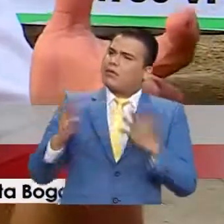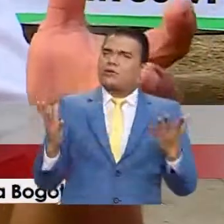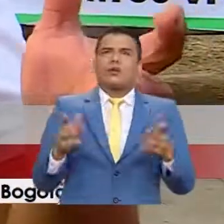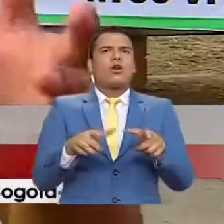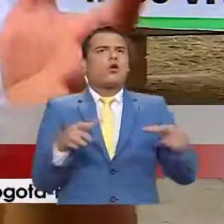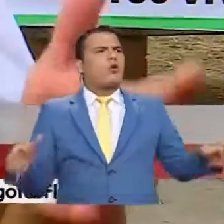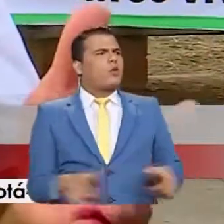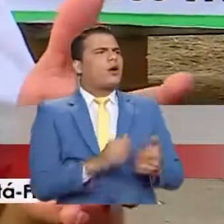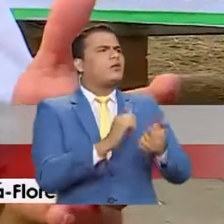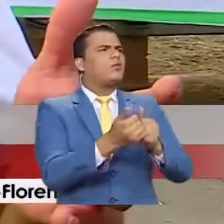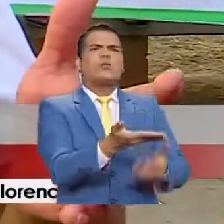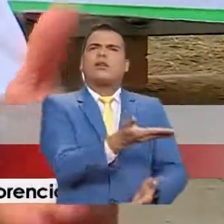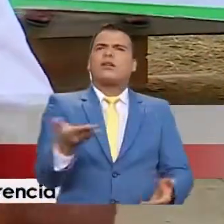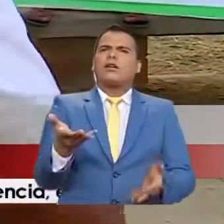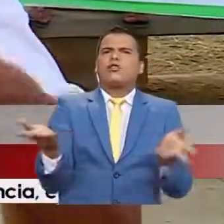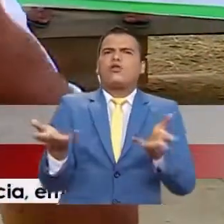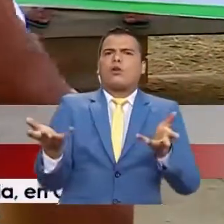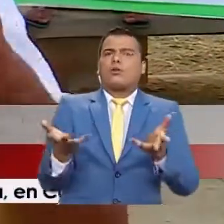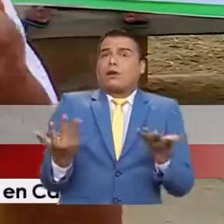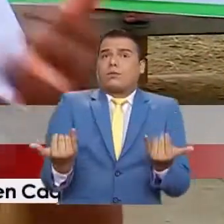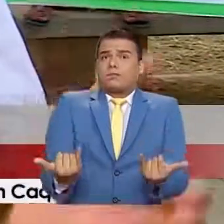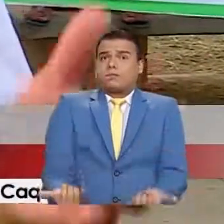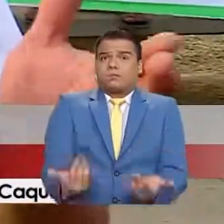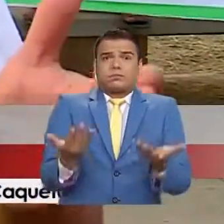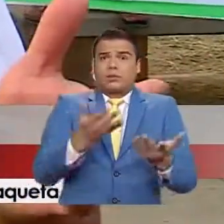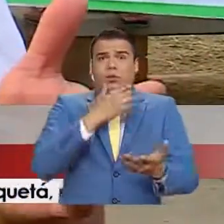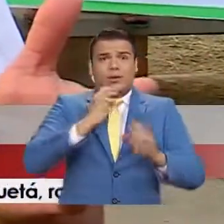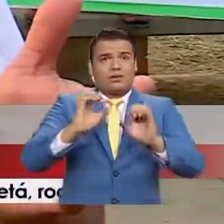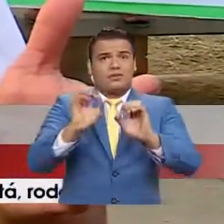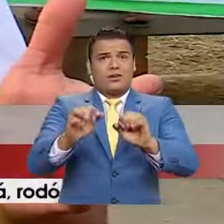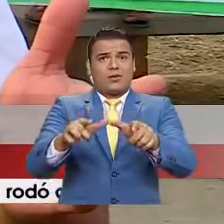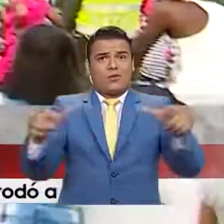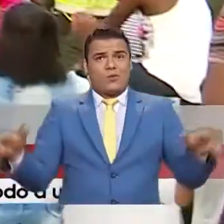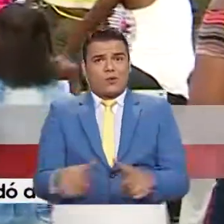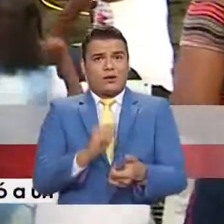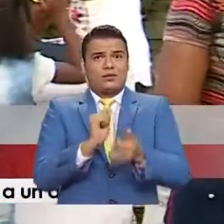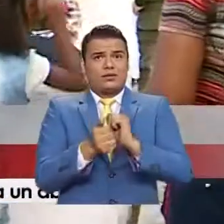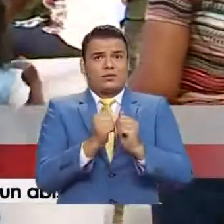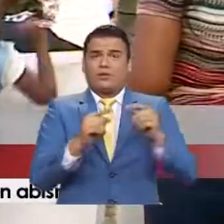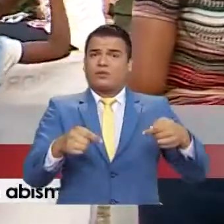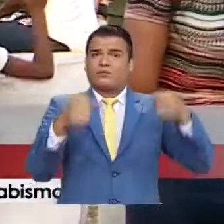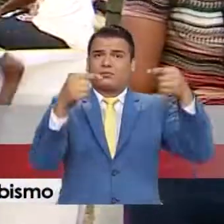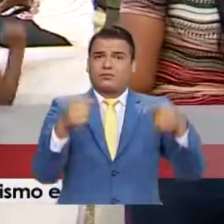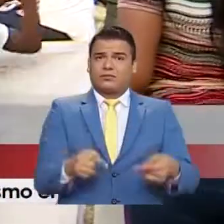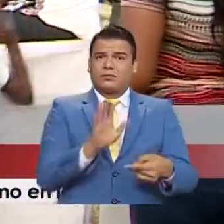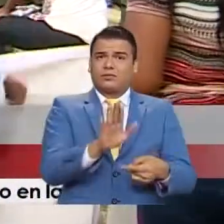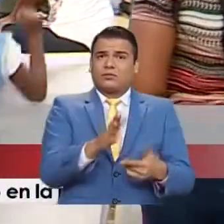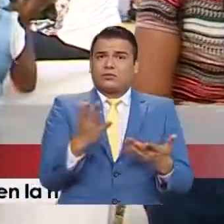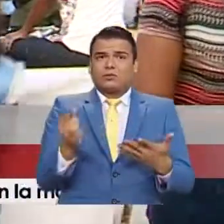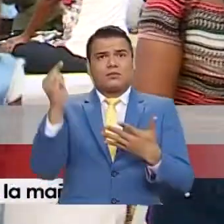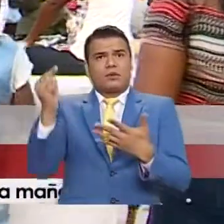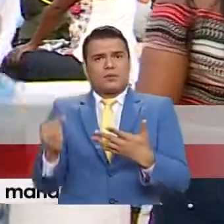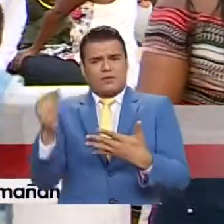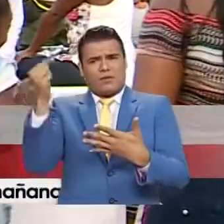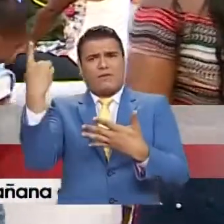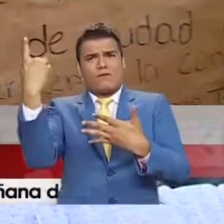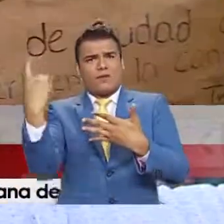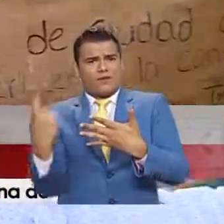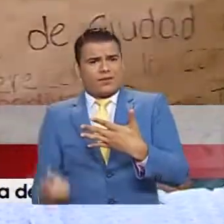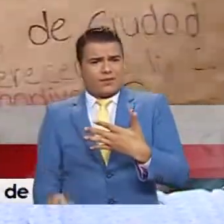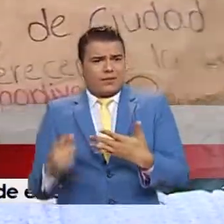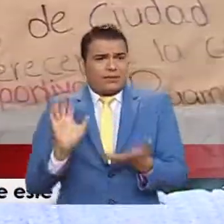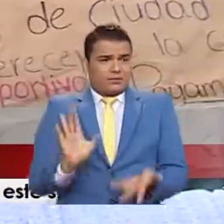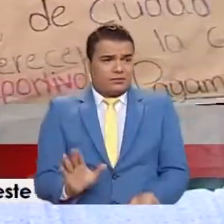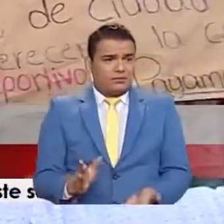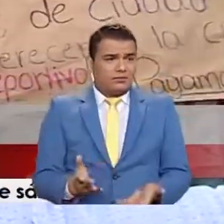tenemos polideportivo, ni tenemos escenarios deportivos para hacer estos Juegos. Tenemos una cantidad de necesidades tremendas. Y los